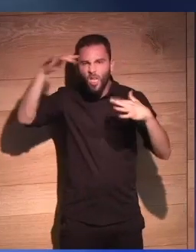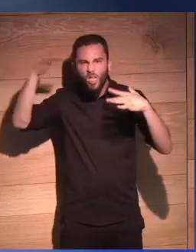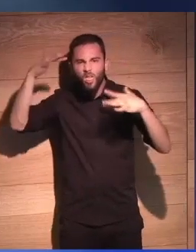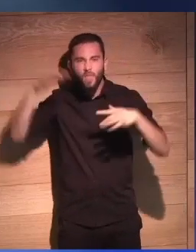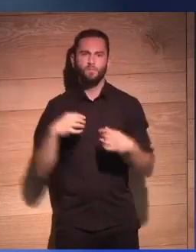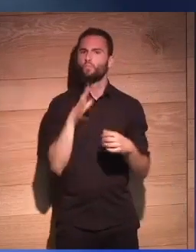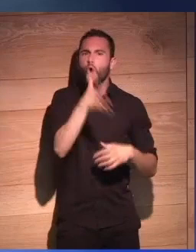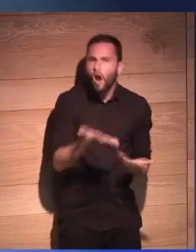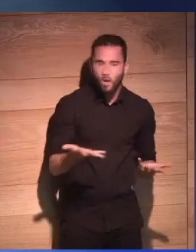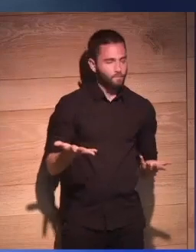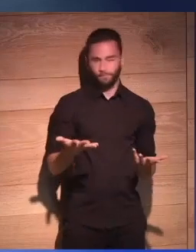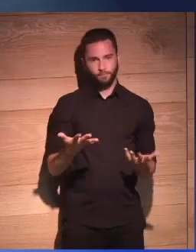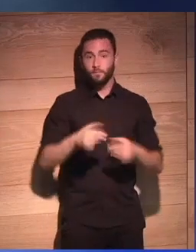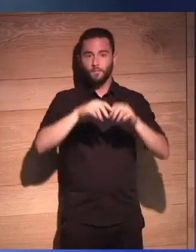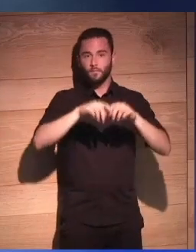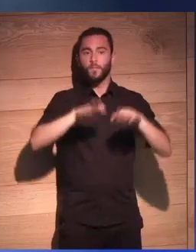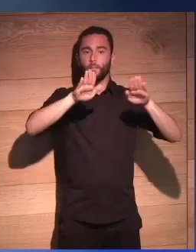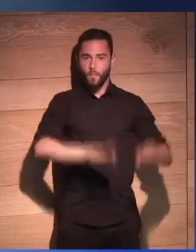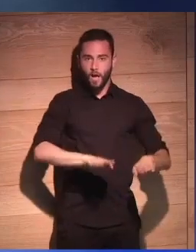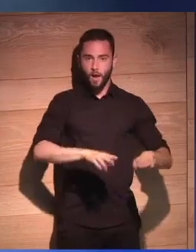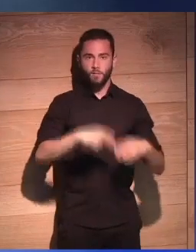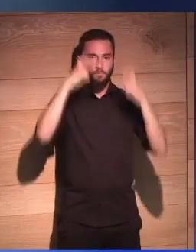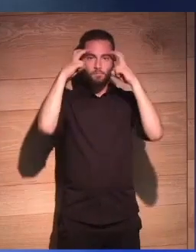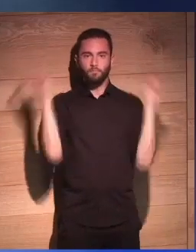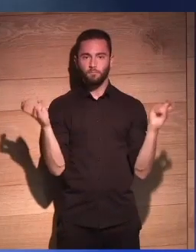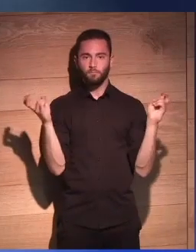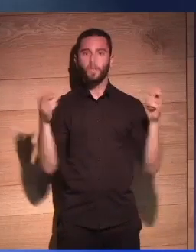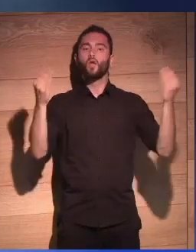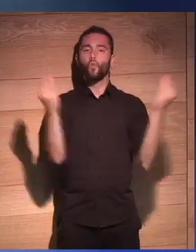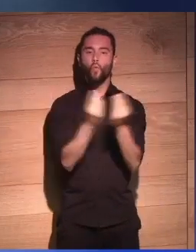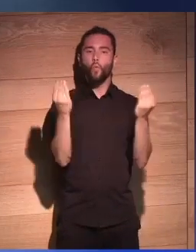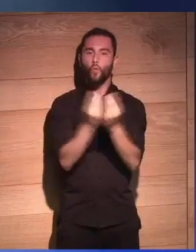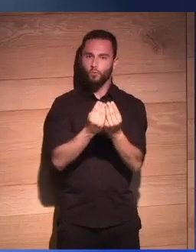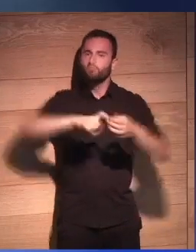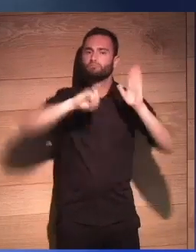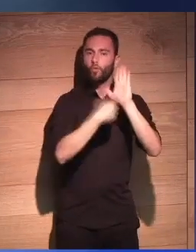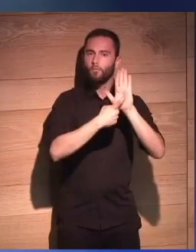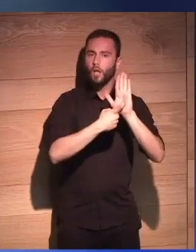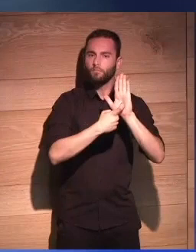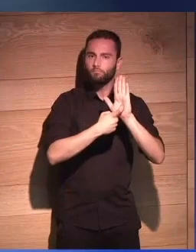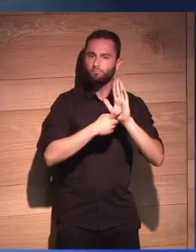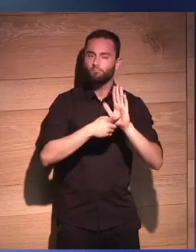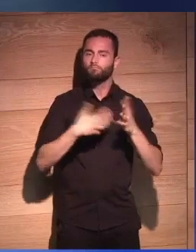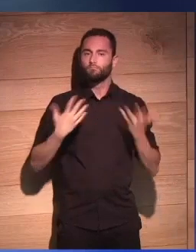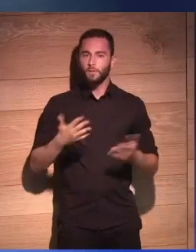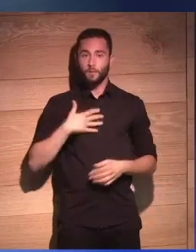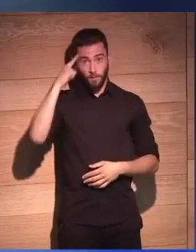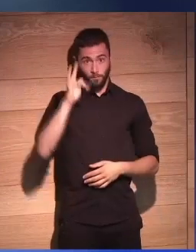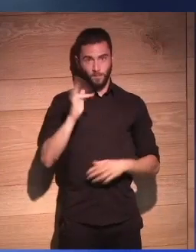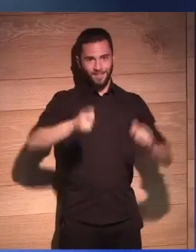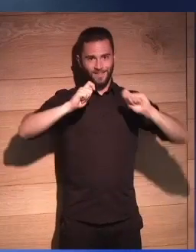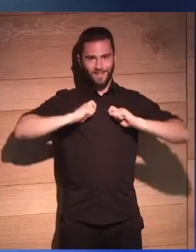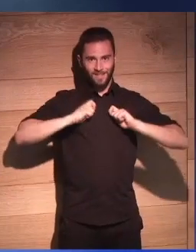simplemente parar, desenchufar y estar juntos plenamente? Y lo que a mí me genera mucho optimismo es que este